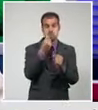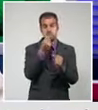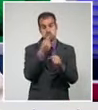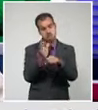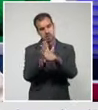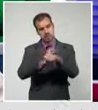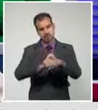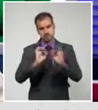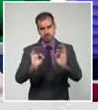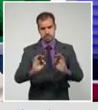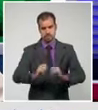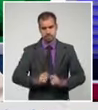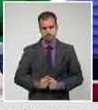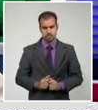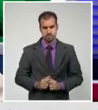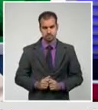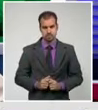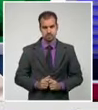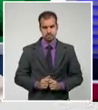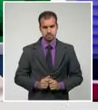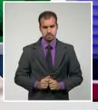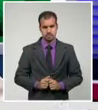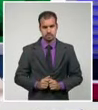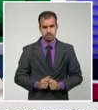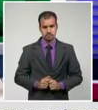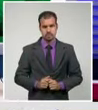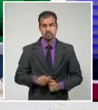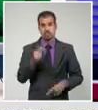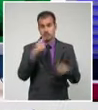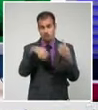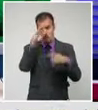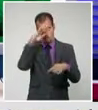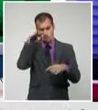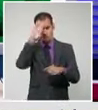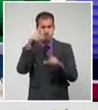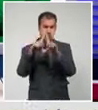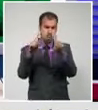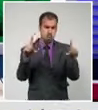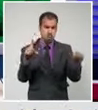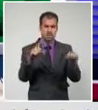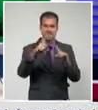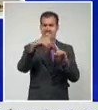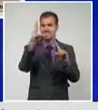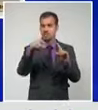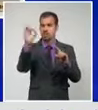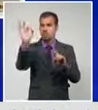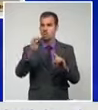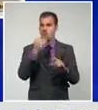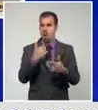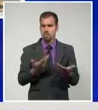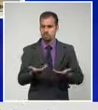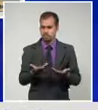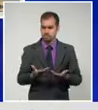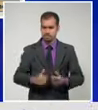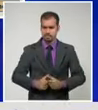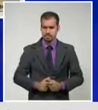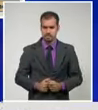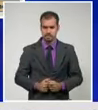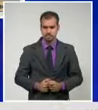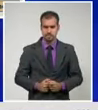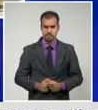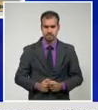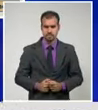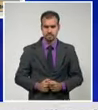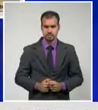resultados. De esta forma, Cuba termina con una tasa de incidencia superior, tasa de incidencia de